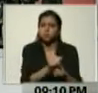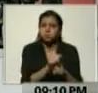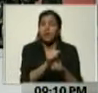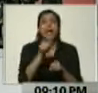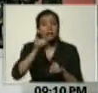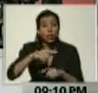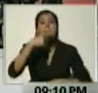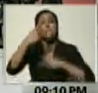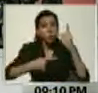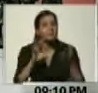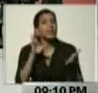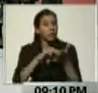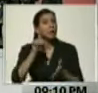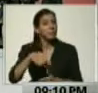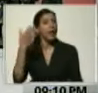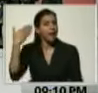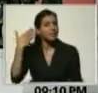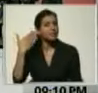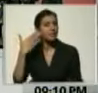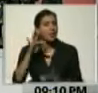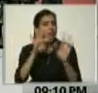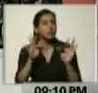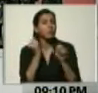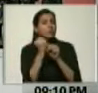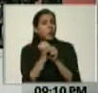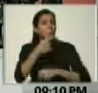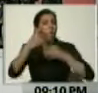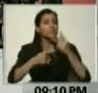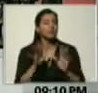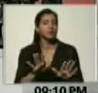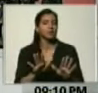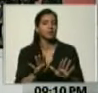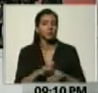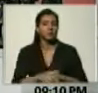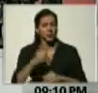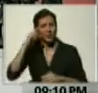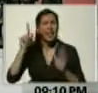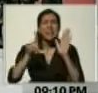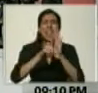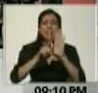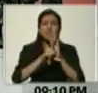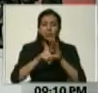política del Estado. Para muestra, acuérdense de aquello de la ley de vagos y maleantes, pues.